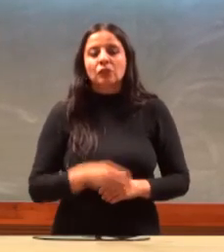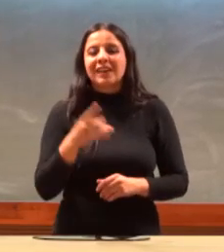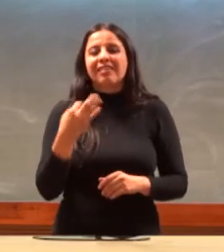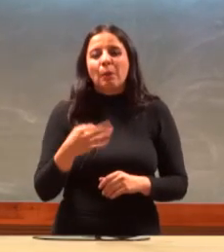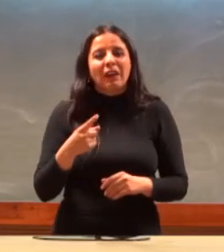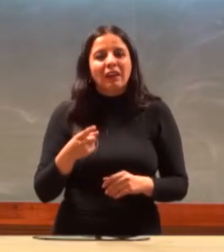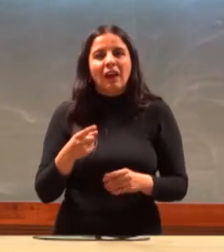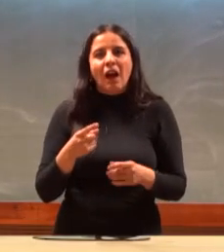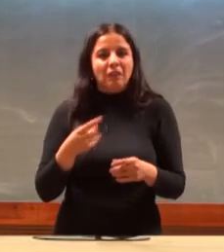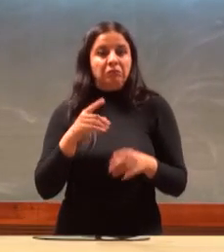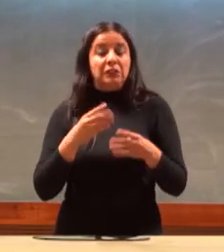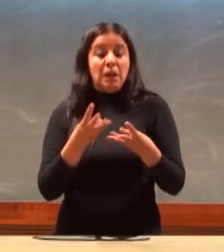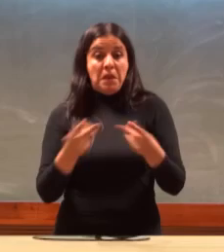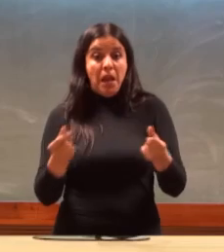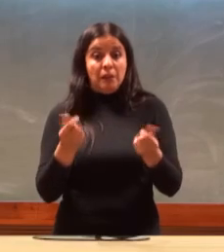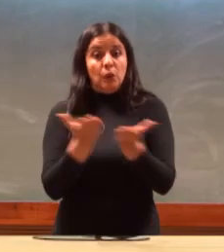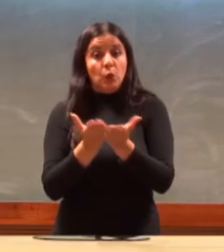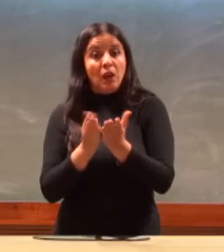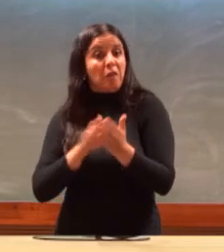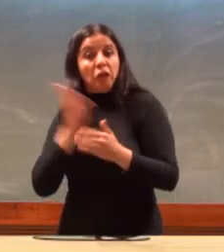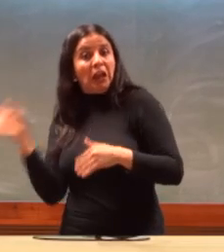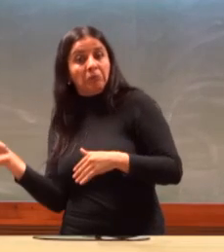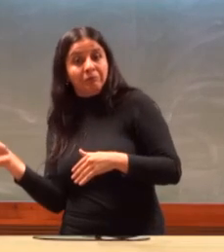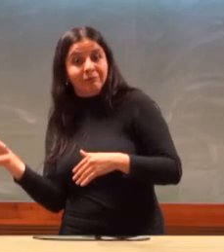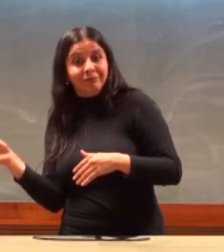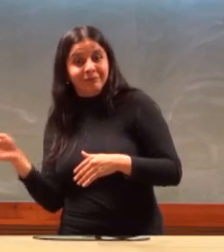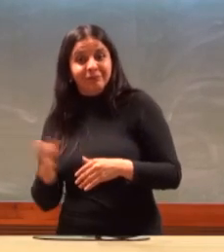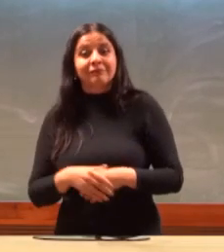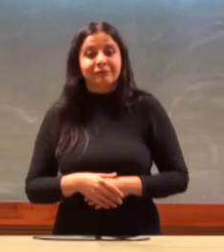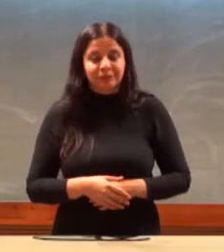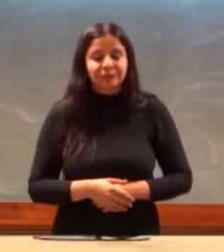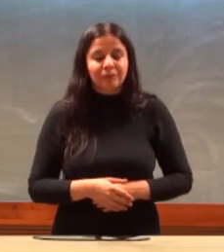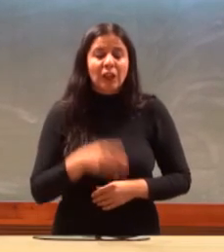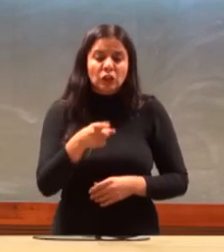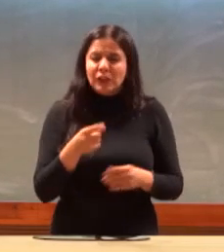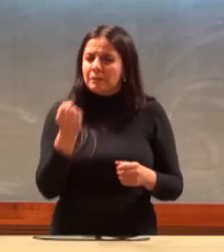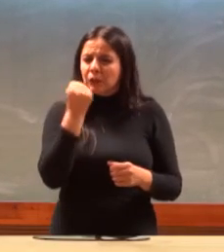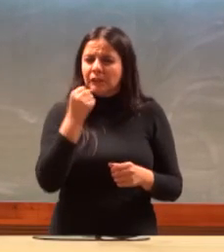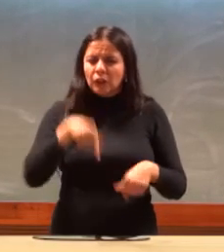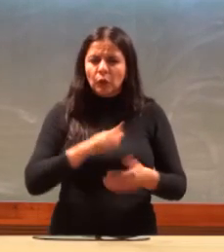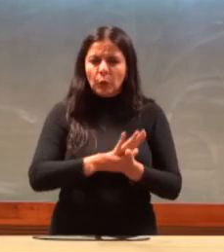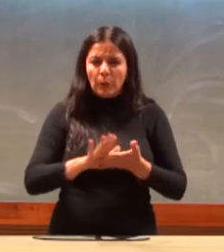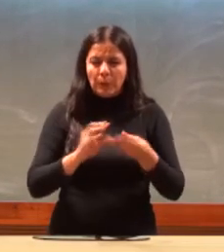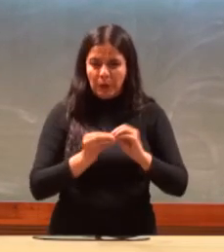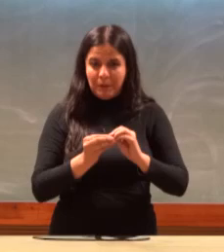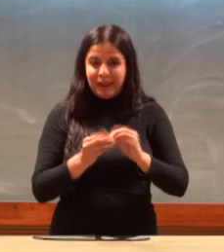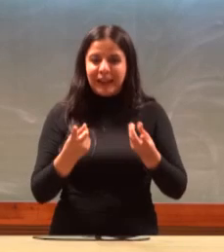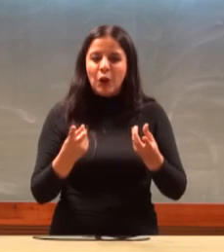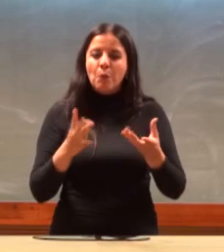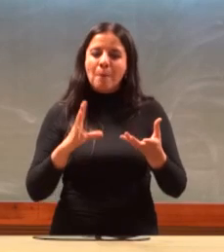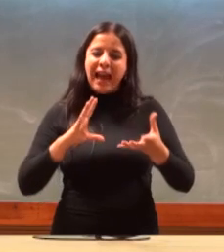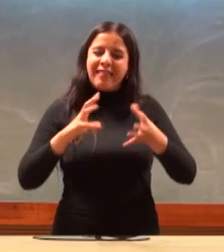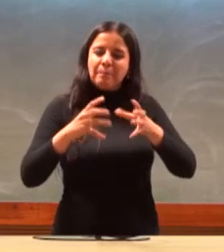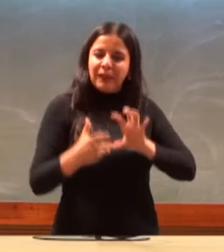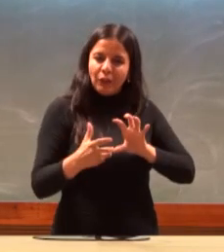recibir esa formación en ese sentido también es importante que estos nuevos programas estén adecuados a las demandas externas y en